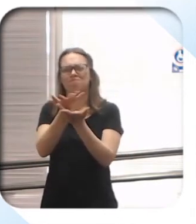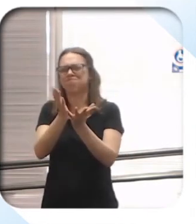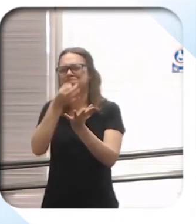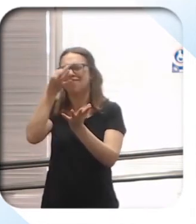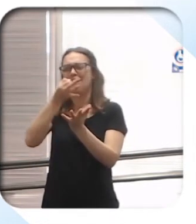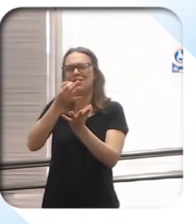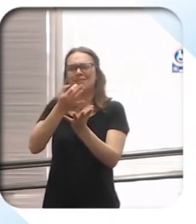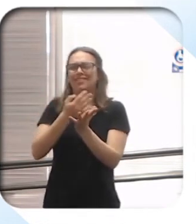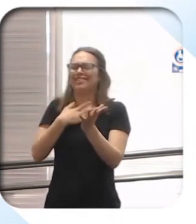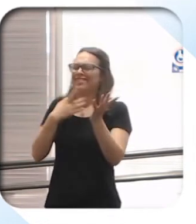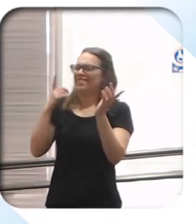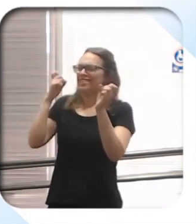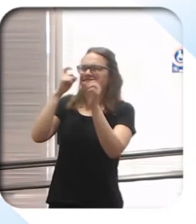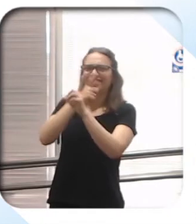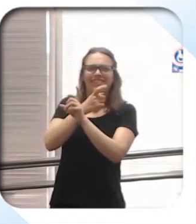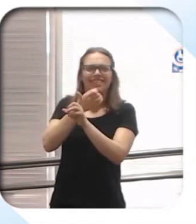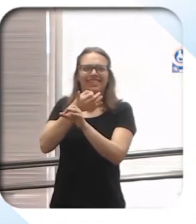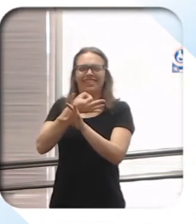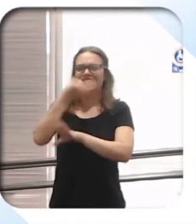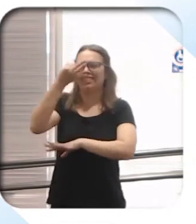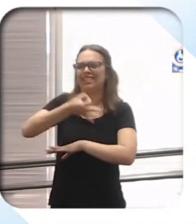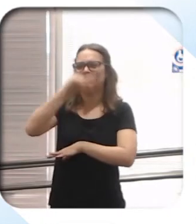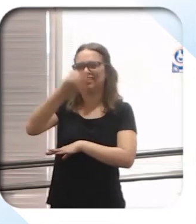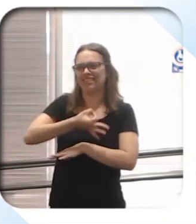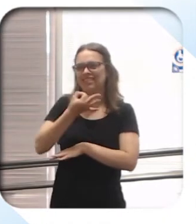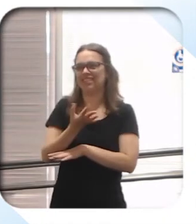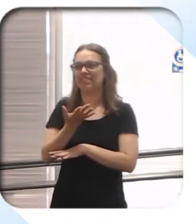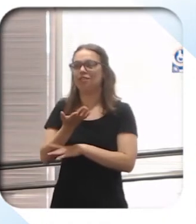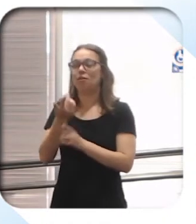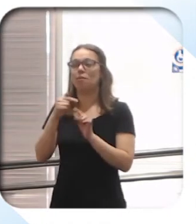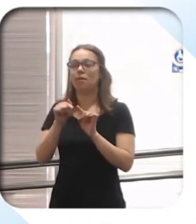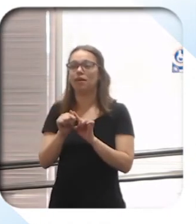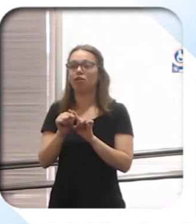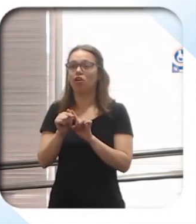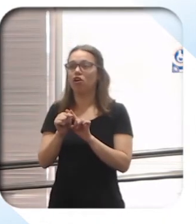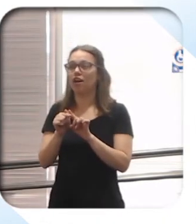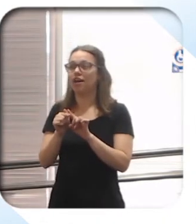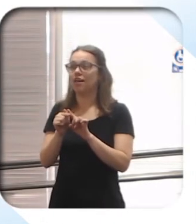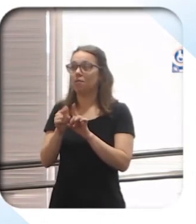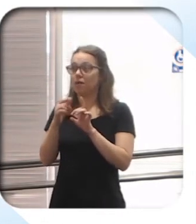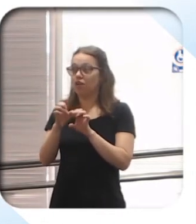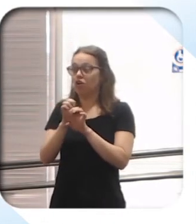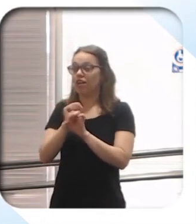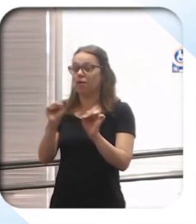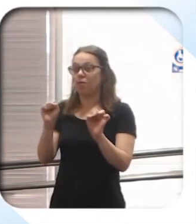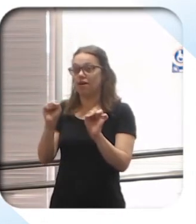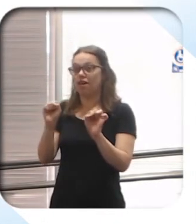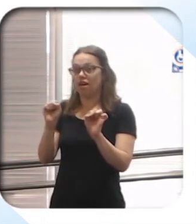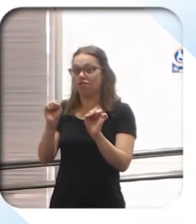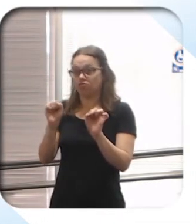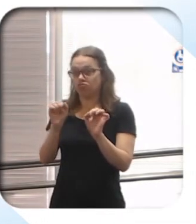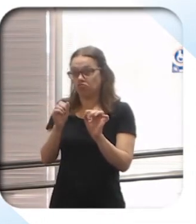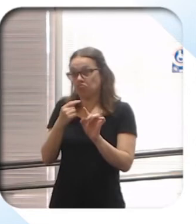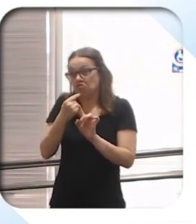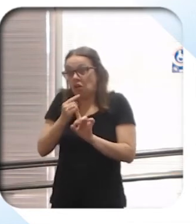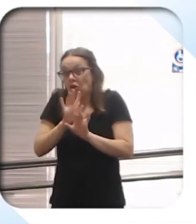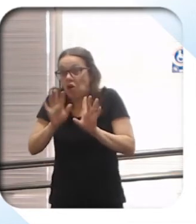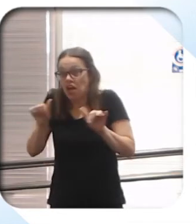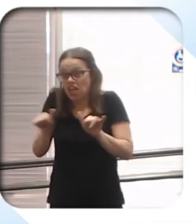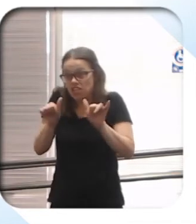bien trabajo, y me siento muy gratificada en mi trabajo. Y entonces, bueno, espero que sea de utilidad lo que les voy a contar hoy. ¿Ah?